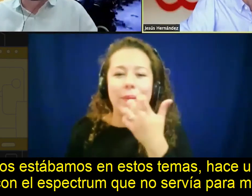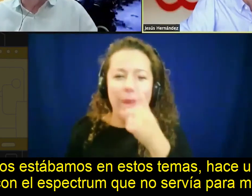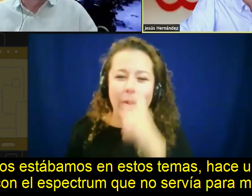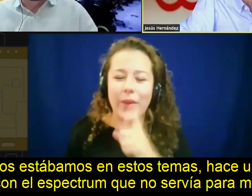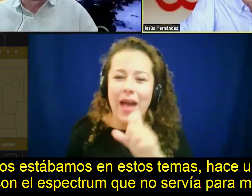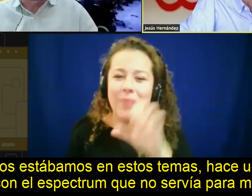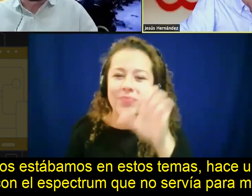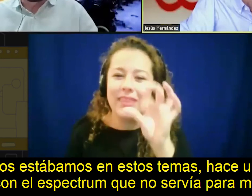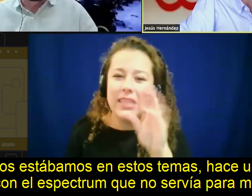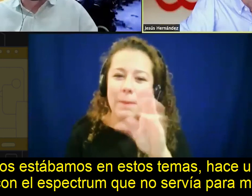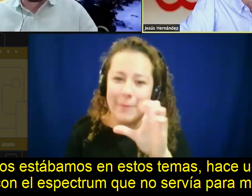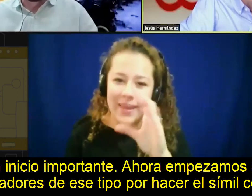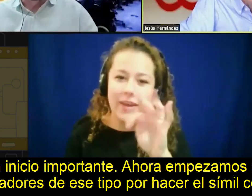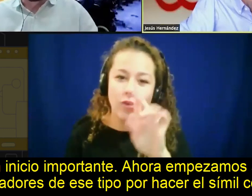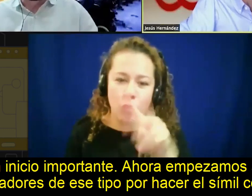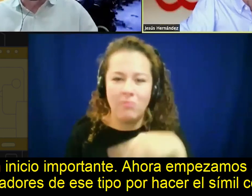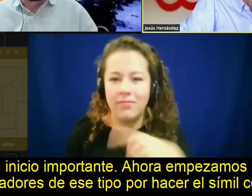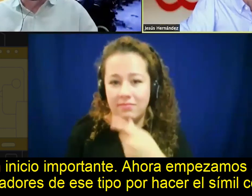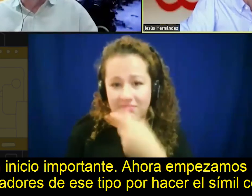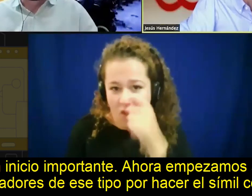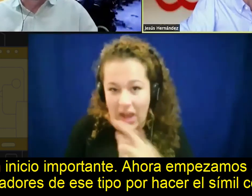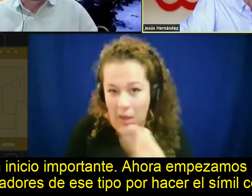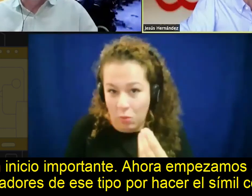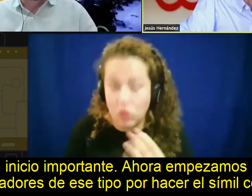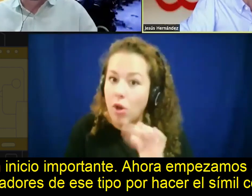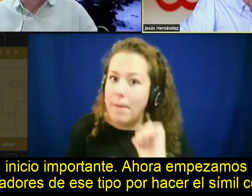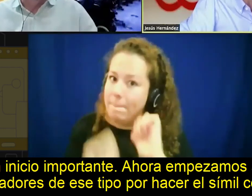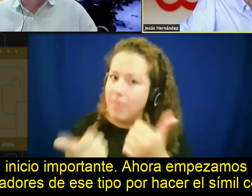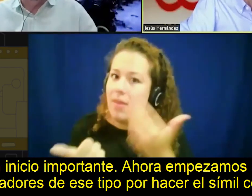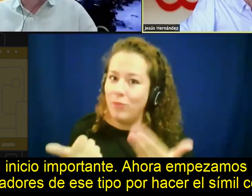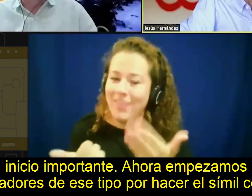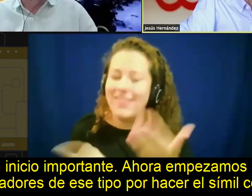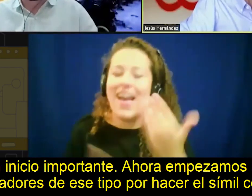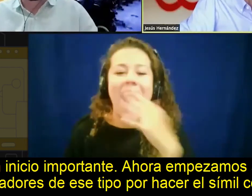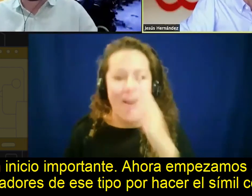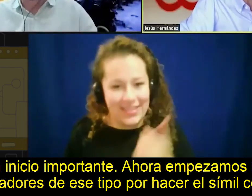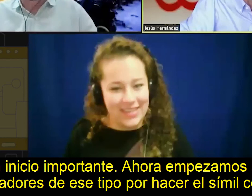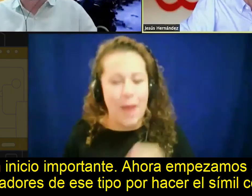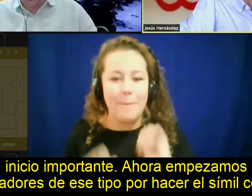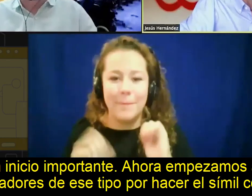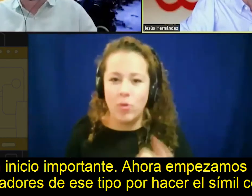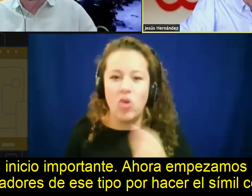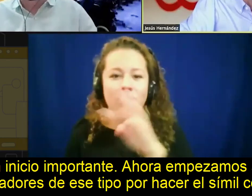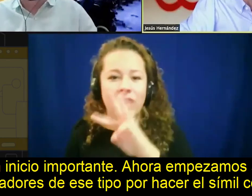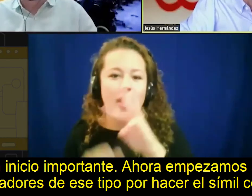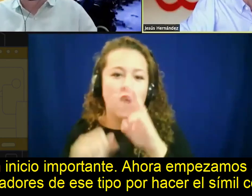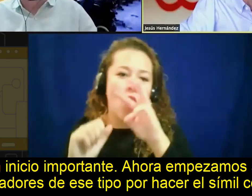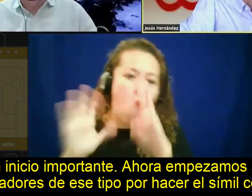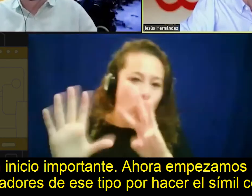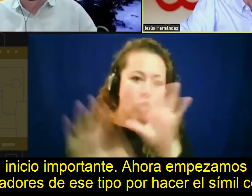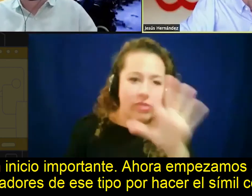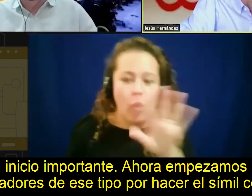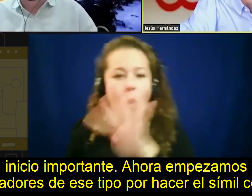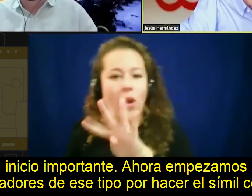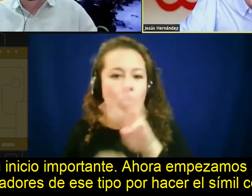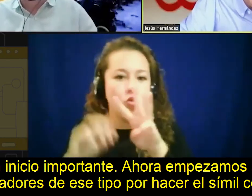mucho, pero fue un inicio importante. Pues ahora ya empezamos a tener 385, 485 y